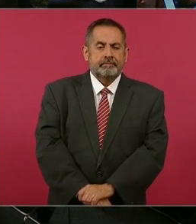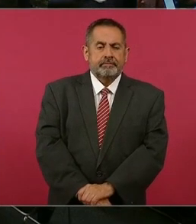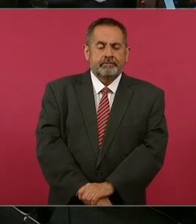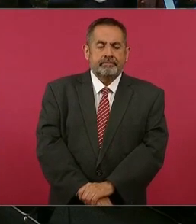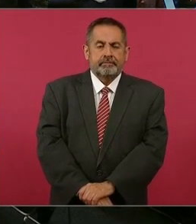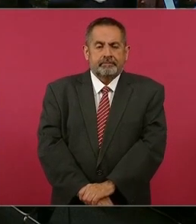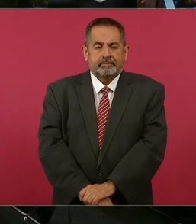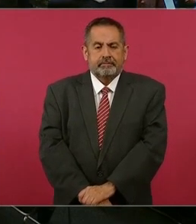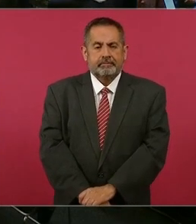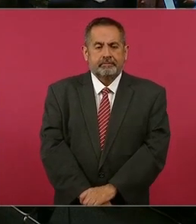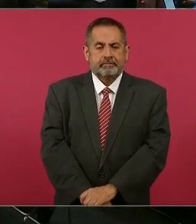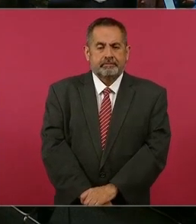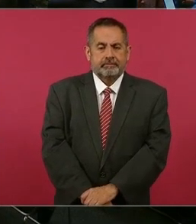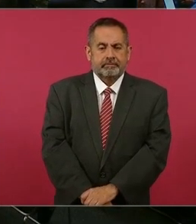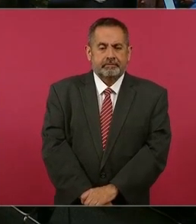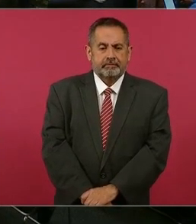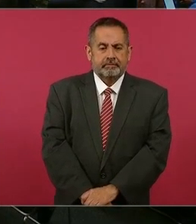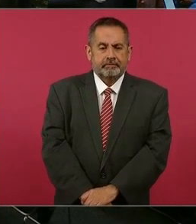porque